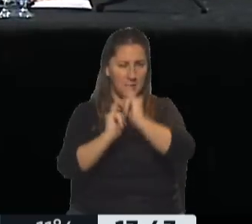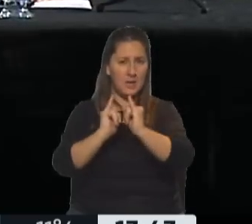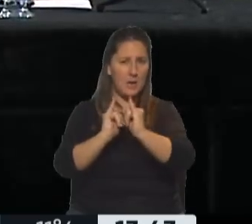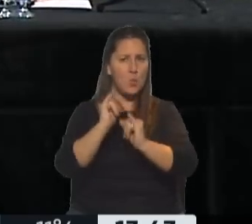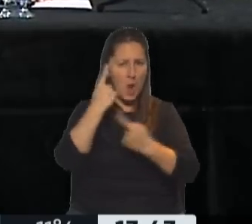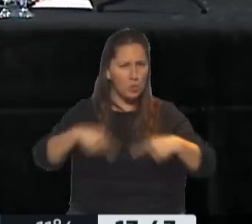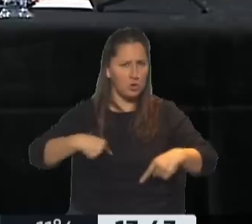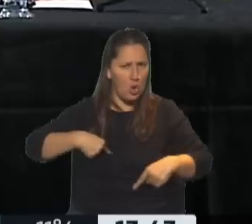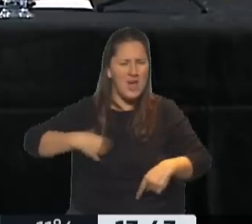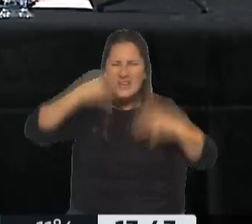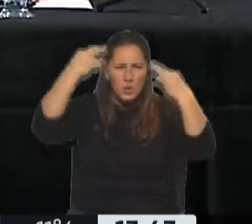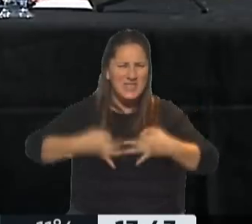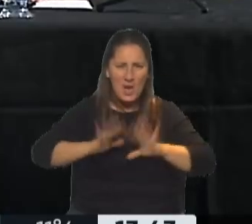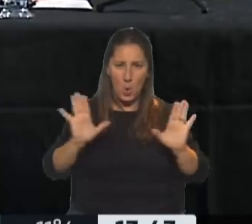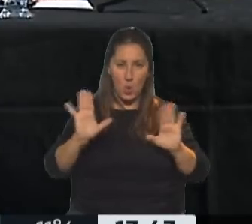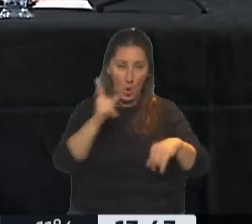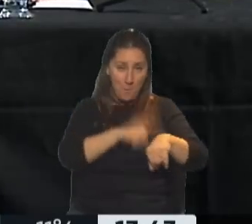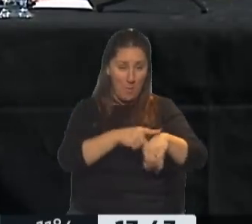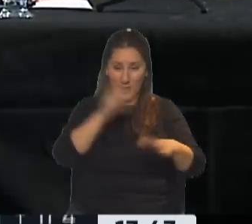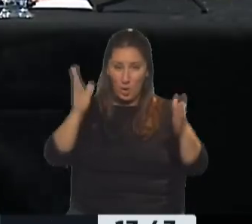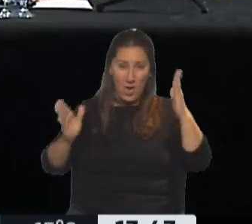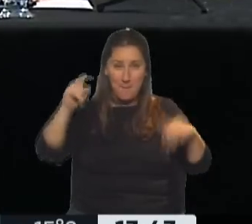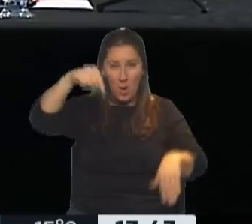creo. En los tiempos que vivimos,